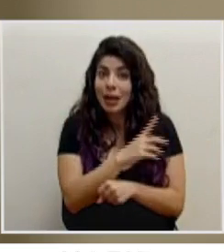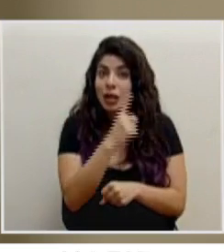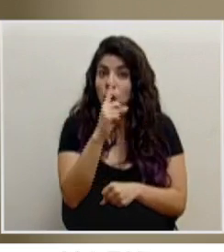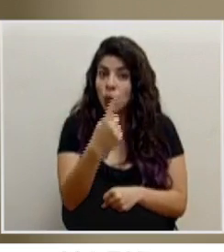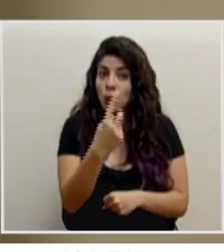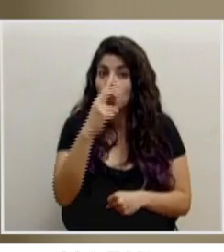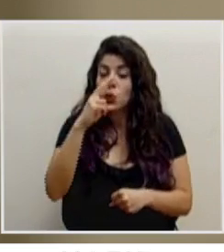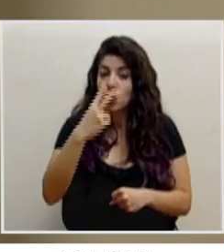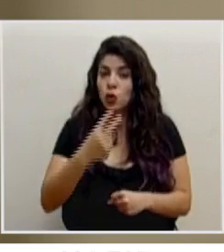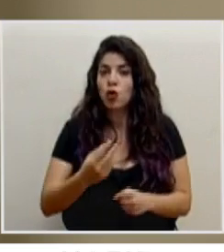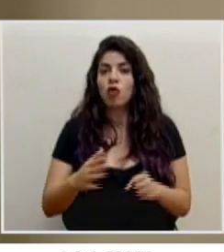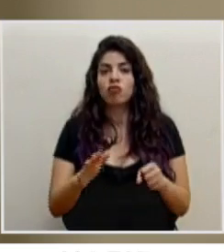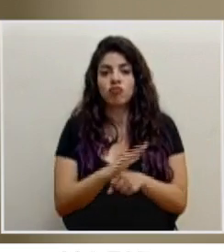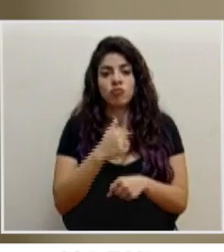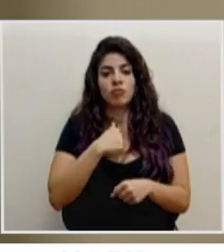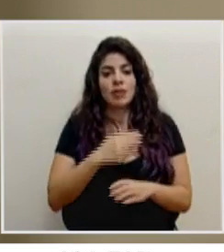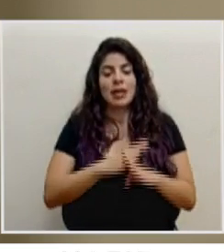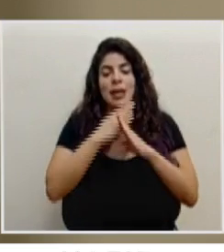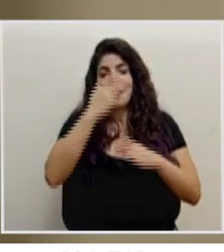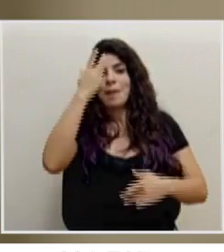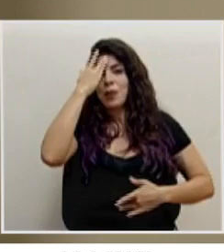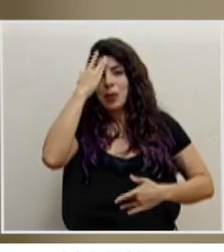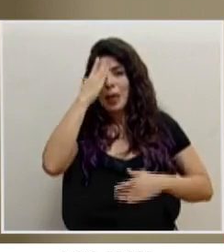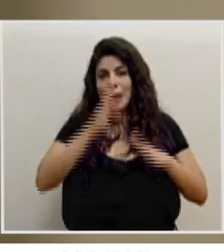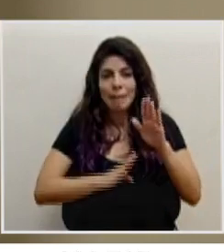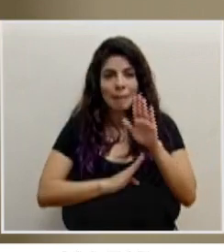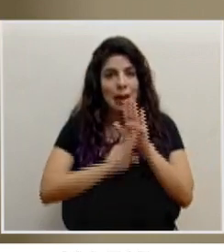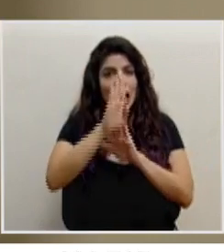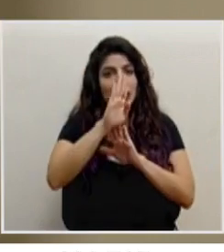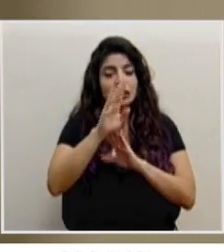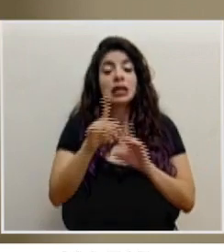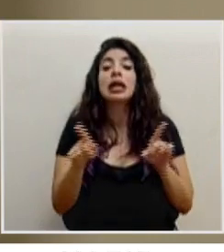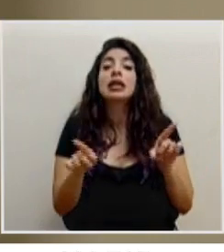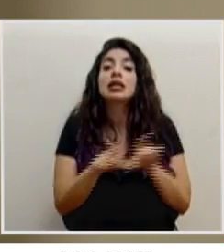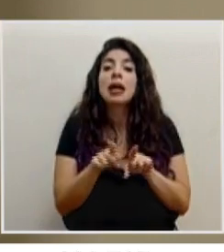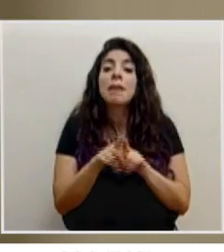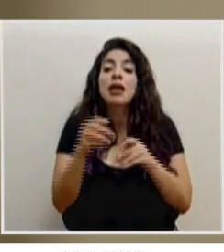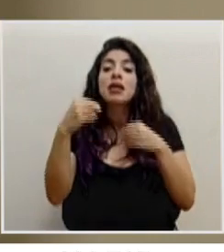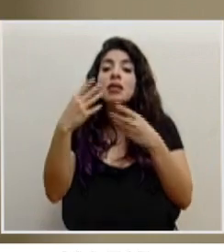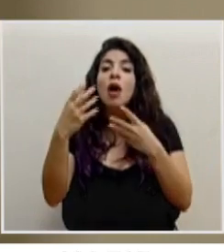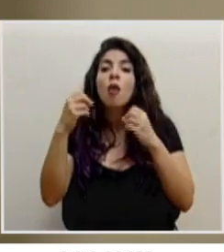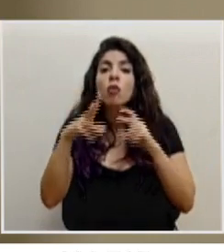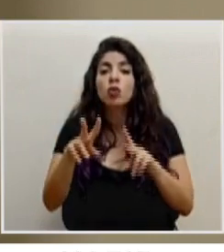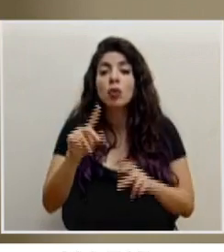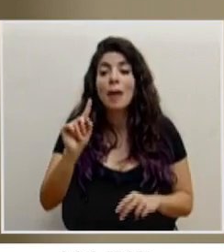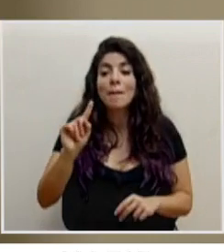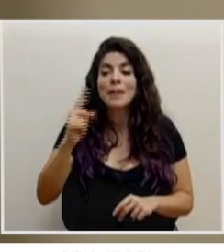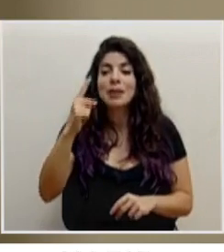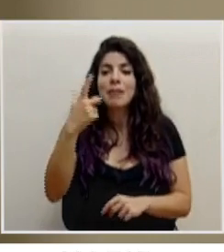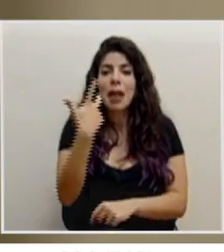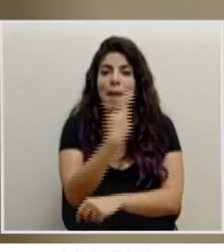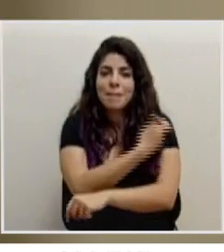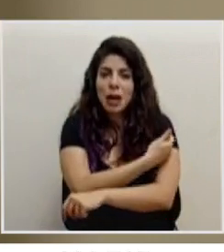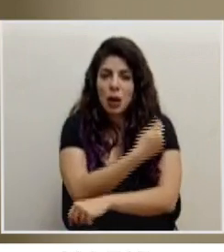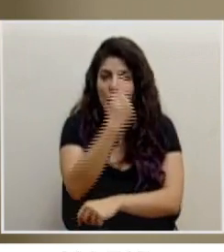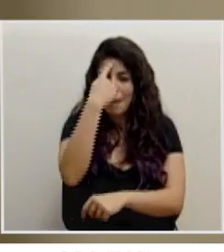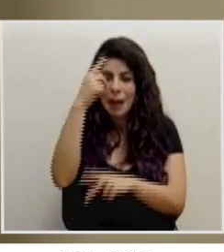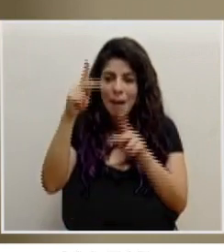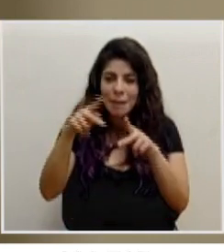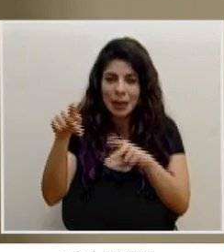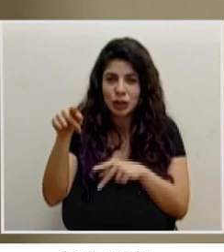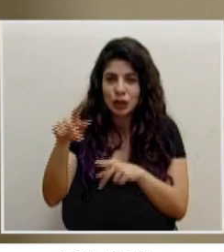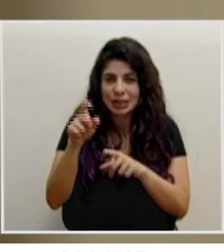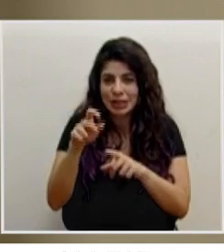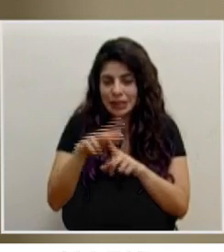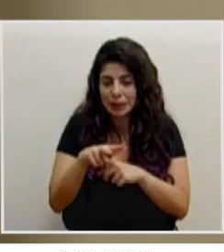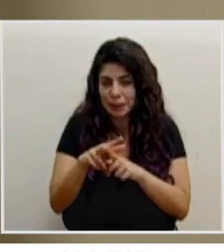esa máxima inmunidad posible en cada persona, así como la posibilidad de brindar esa primera dosis para esas personas para que puedan